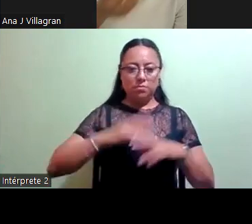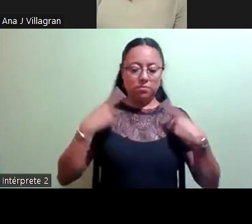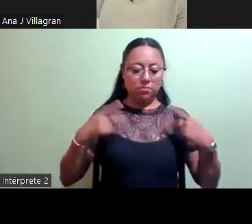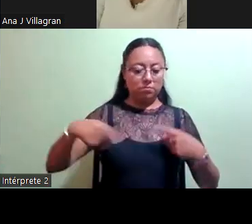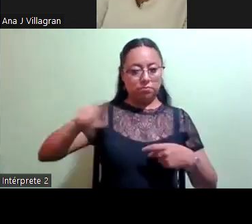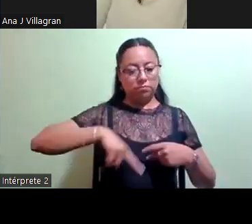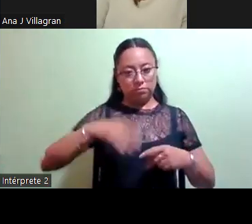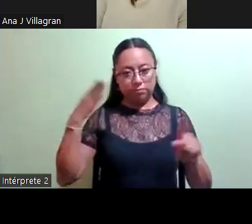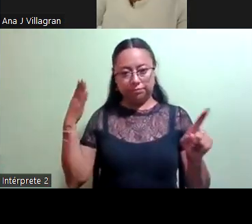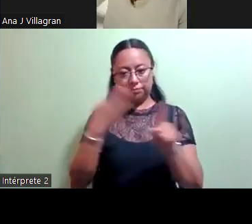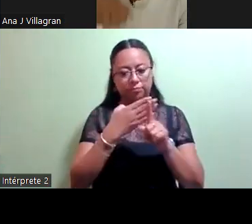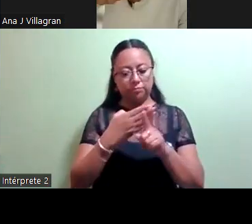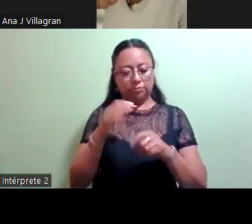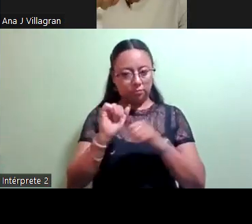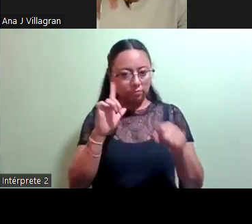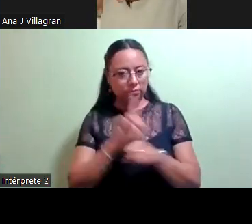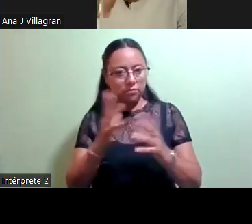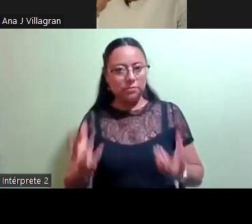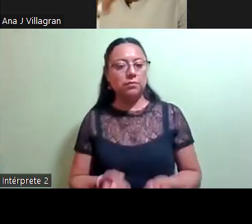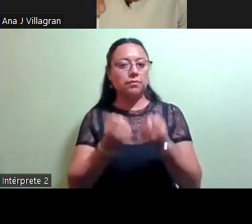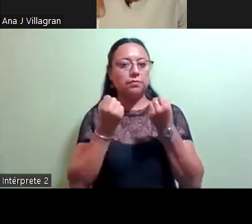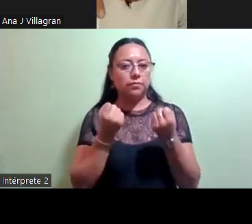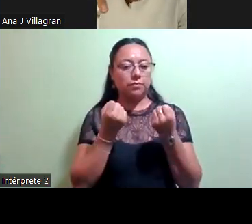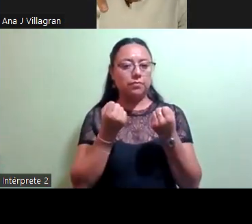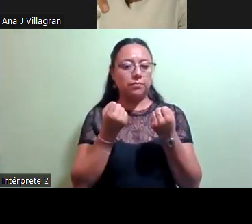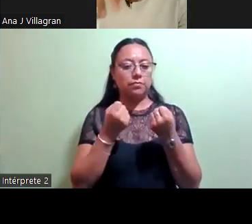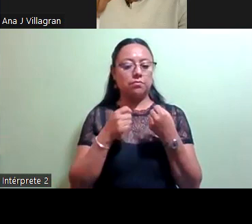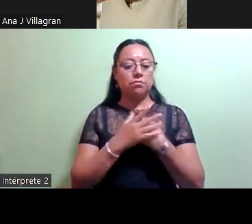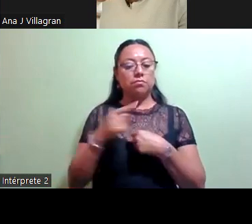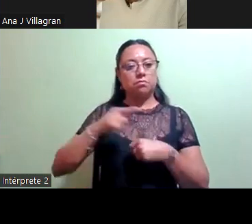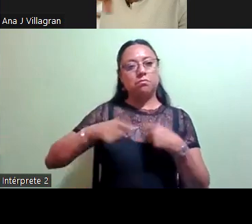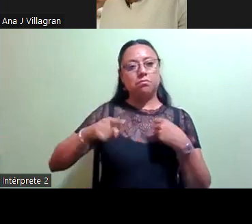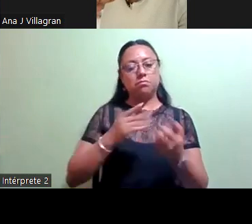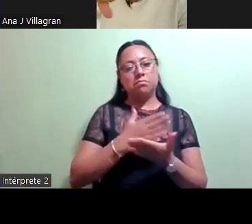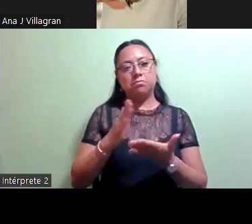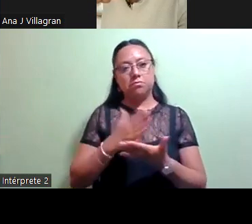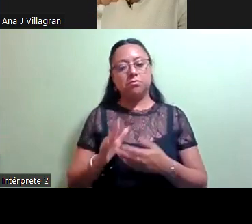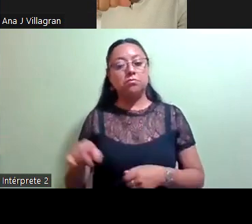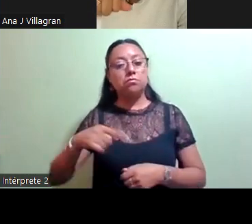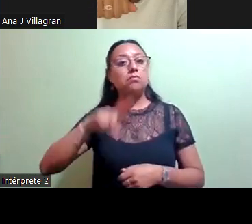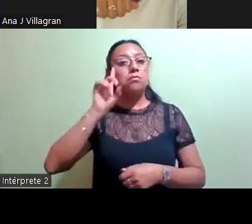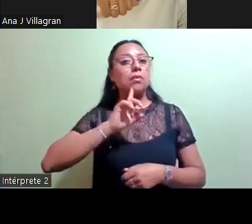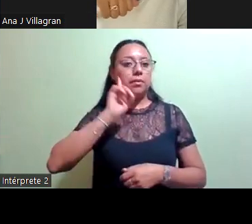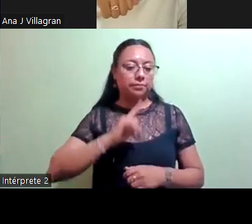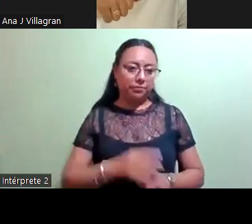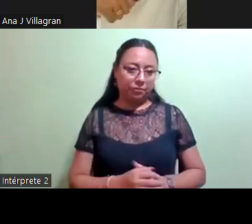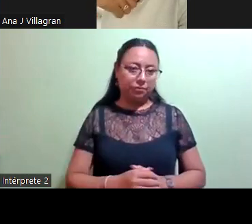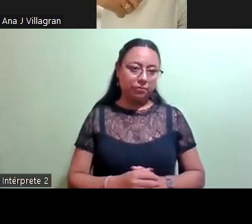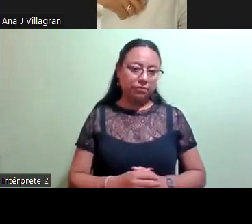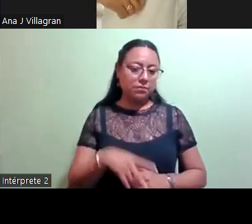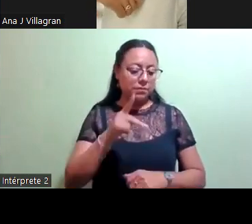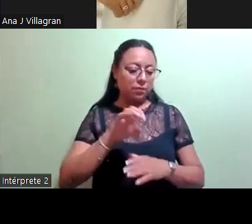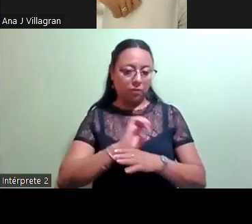rescate de animales en desamparo son mujeres. Y